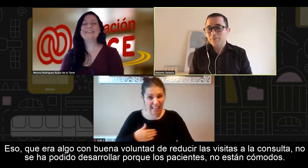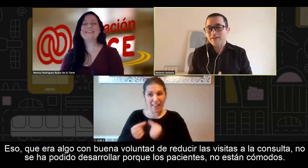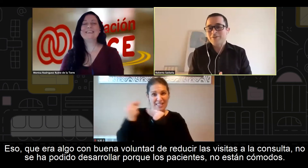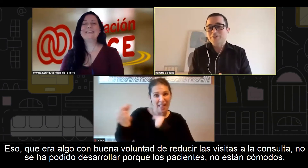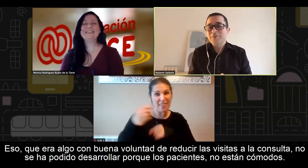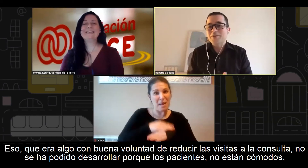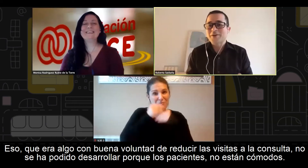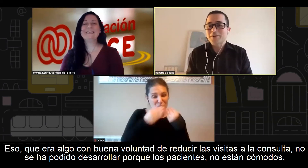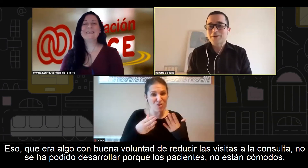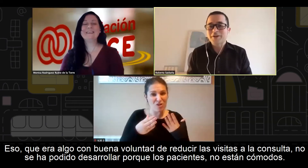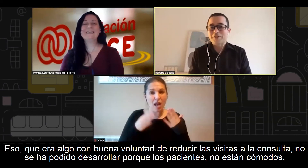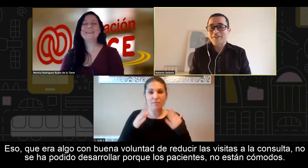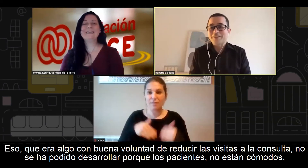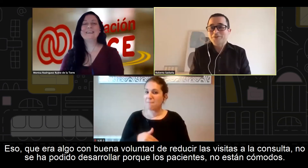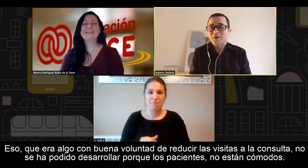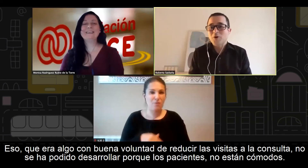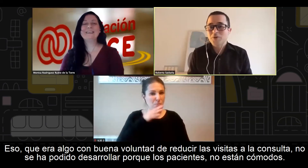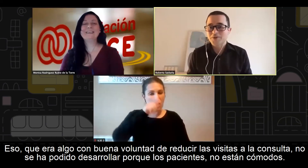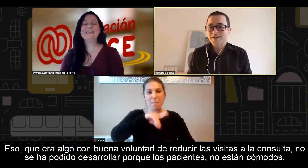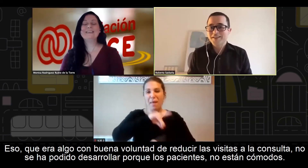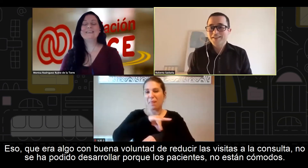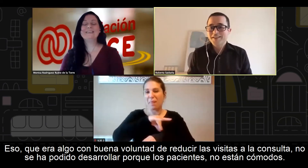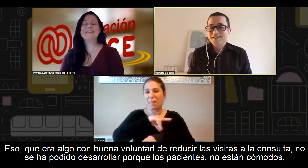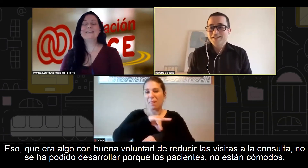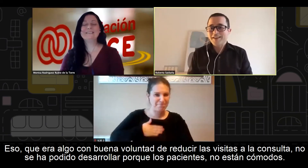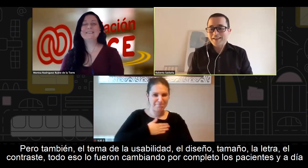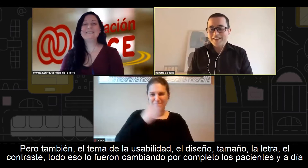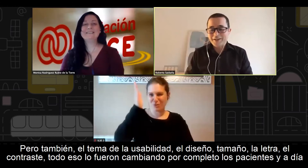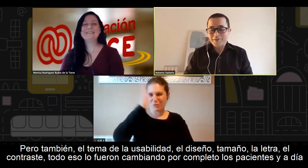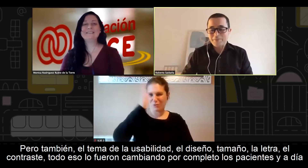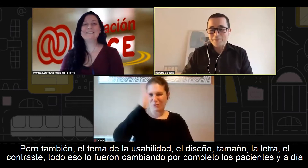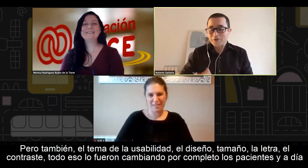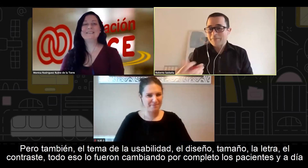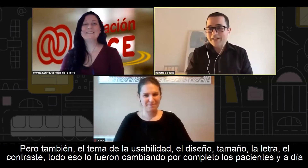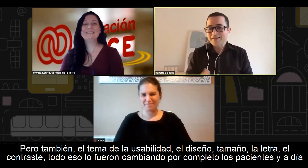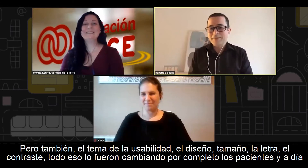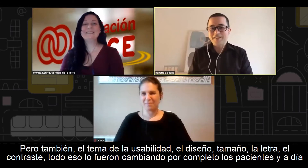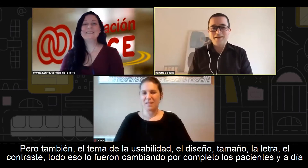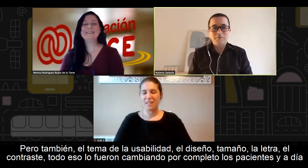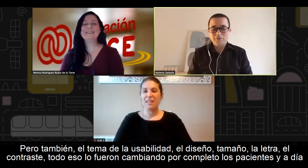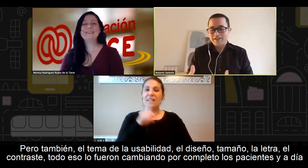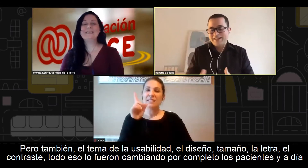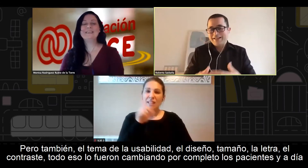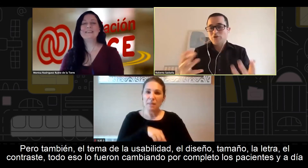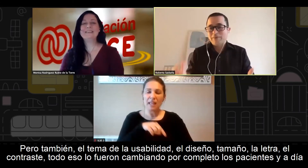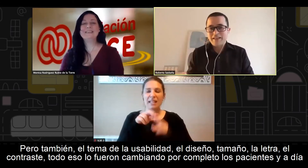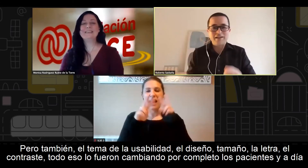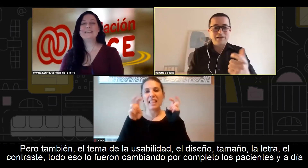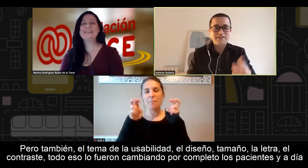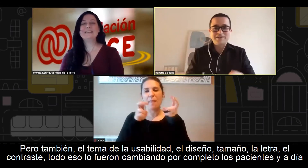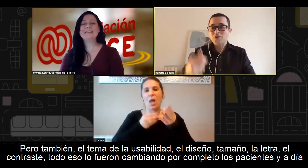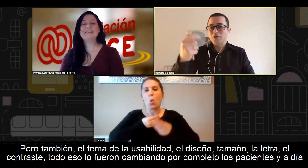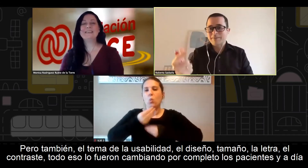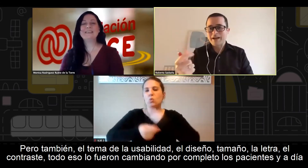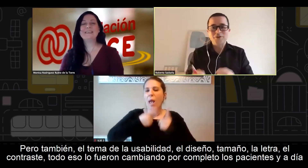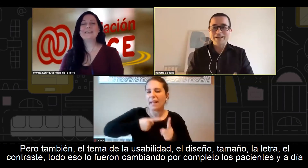pues no se ha podido desarrollar porque los pacientes no están cómodos. Pero también el tema bueno, de la usabilidad, del diseño,